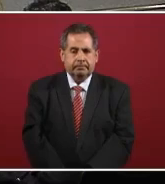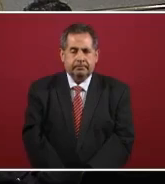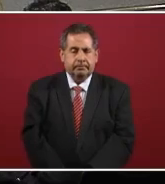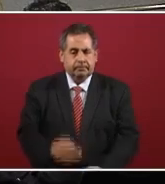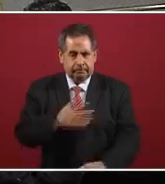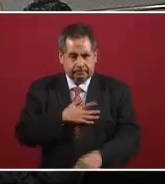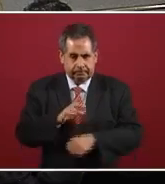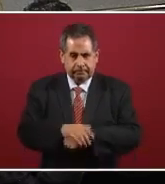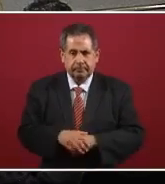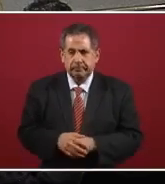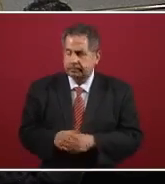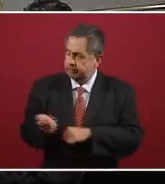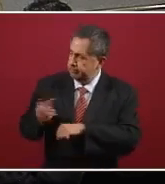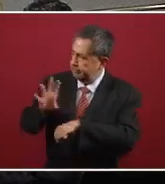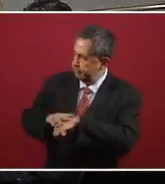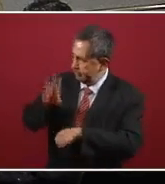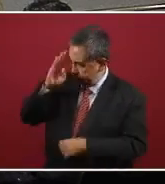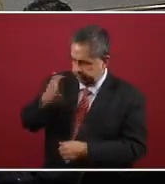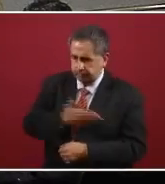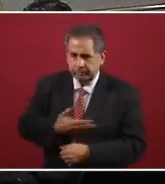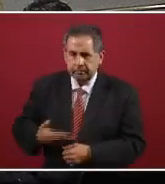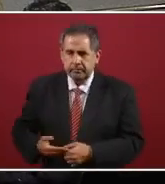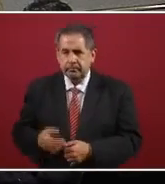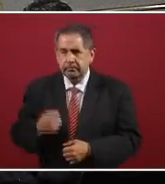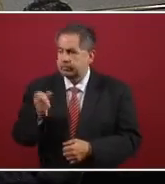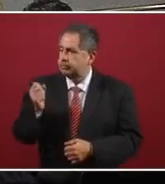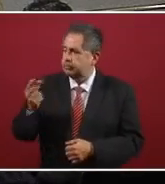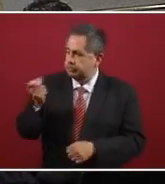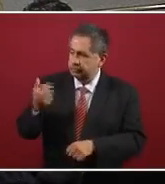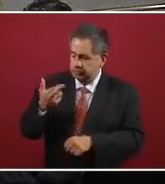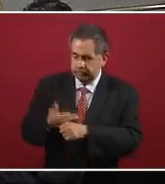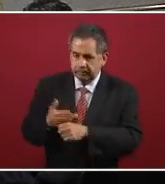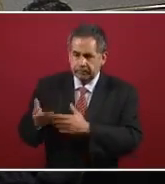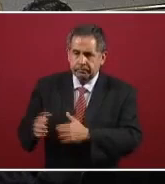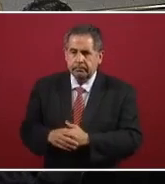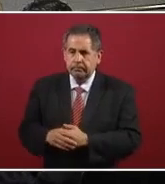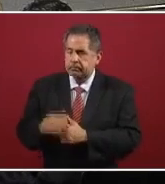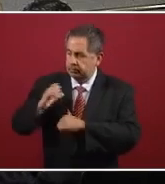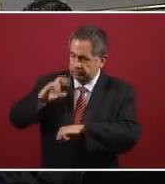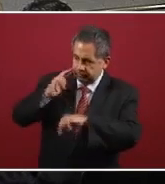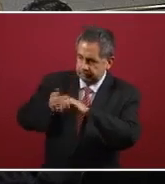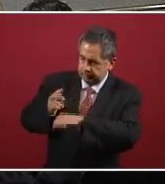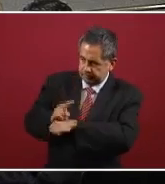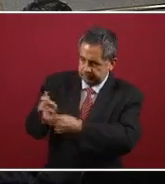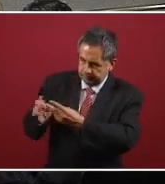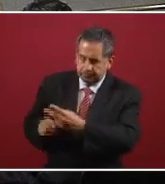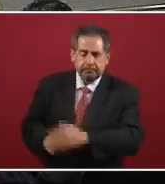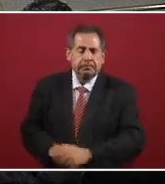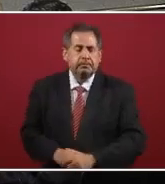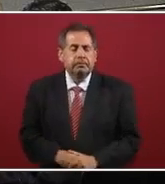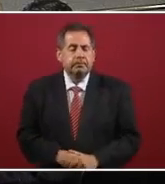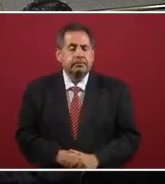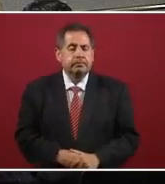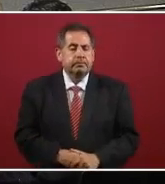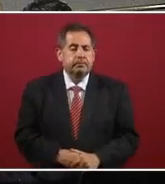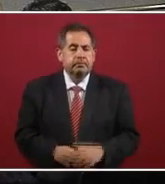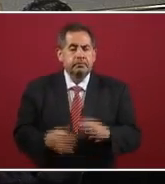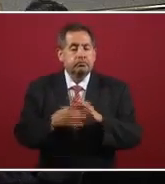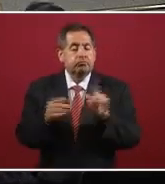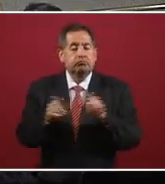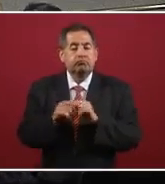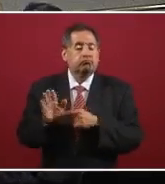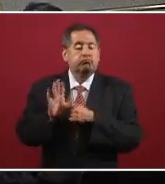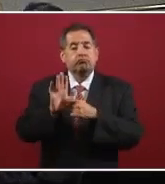Buenos días, con permiso, señor presidente, subsecretario, comisionado, pues solamente para